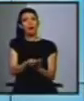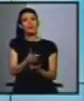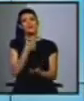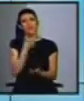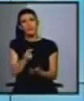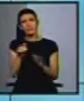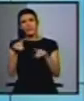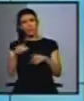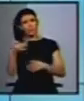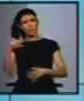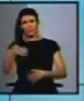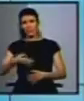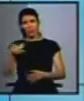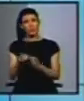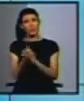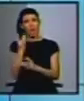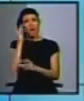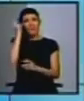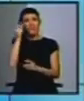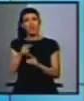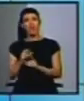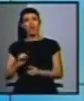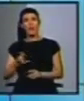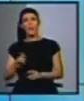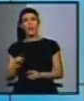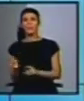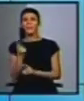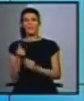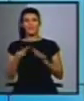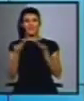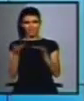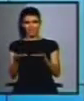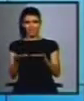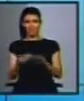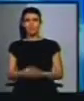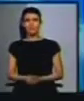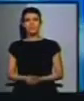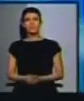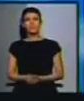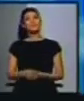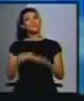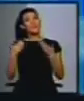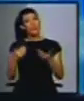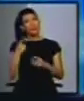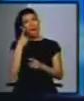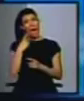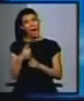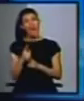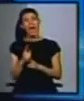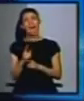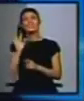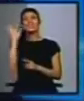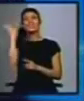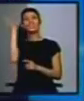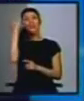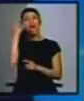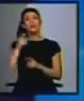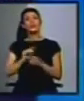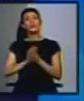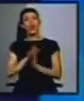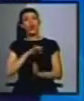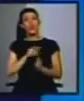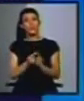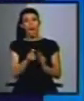Simple, cómodo y seguro. Una nueva innovación de Copec. Copec, primera en servicio. Ahora pasamos a revisar el informe del tiempo para todo el